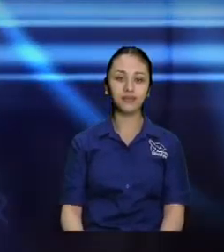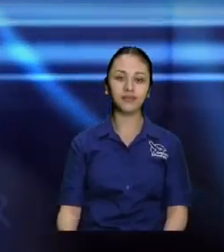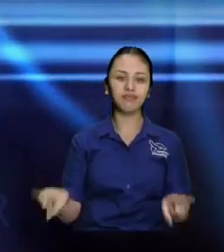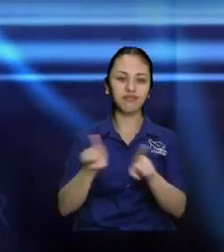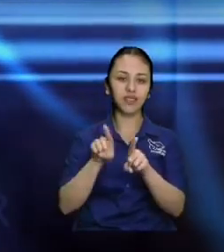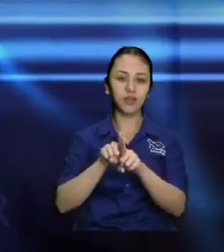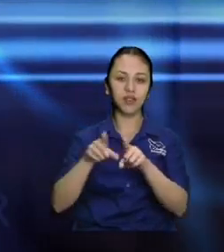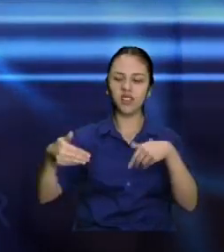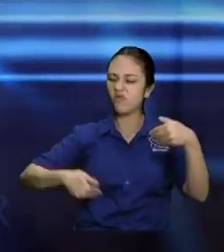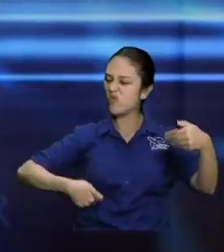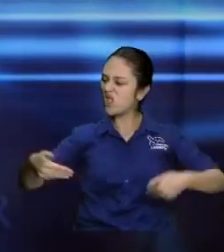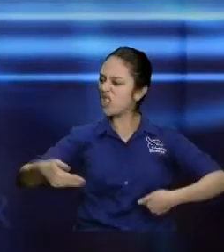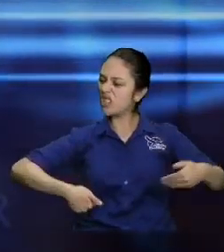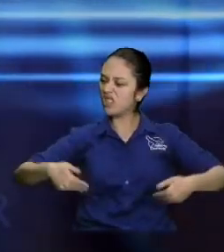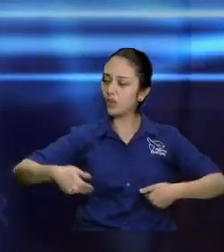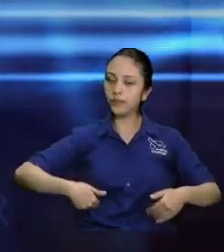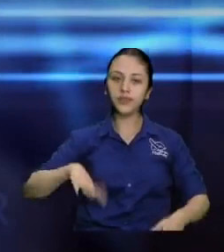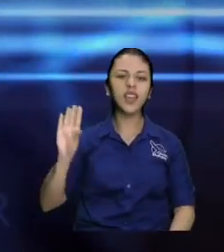¿Qué es déspota?